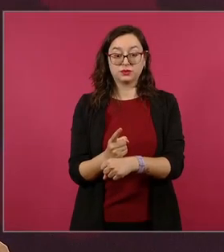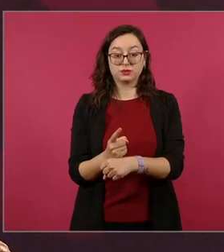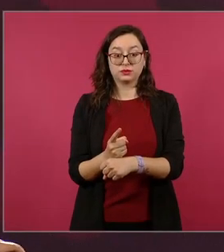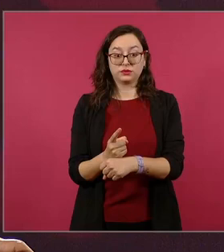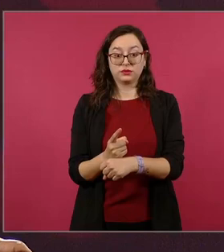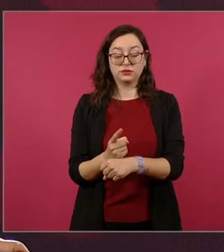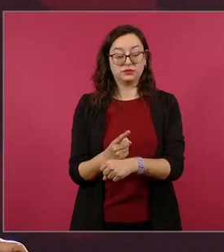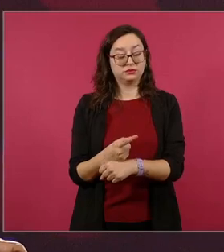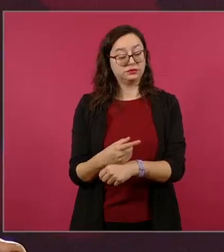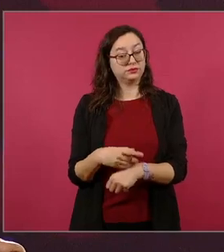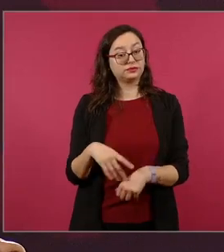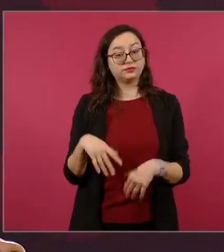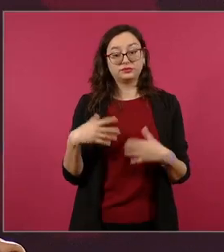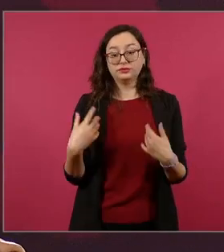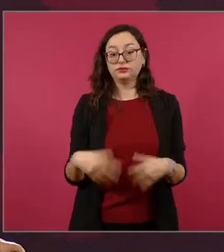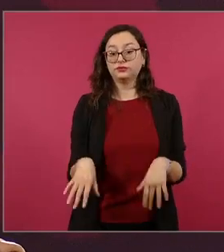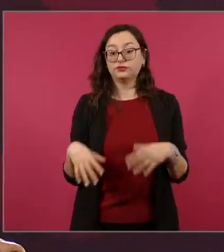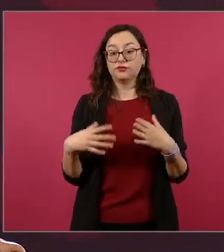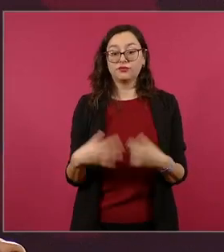que eso es